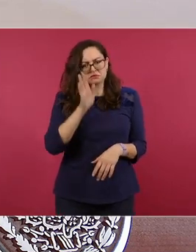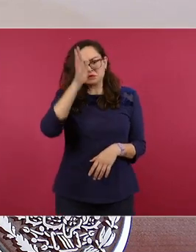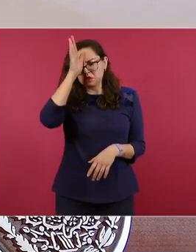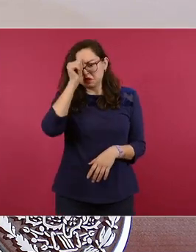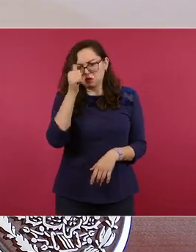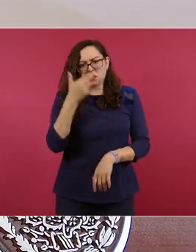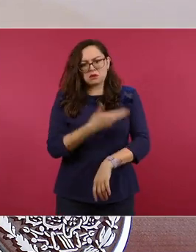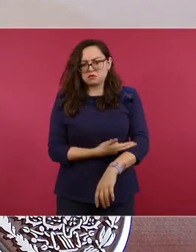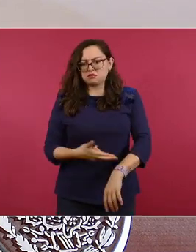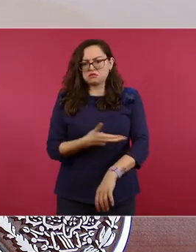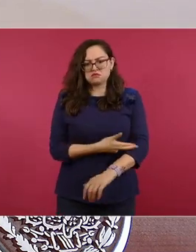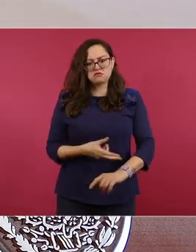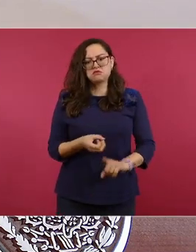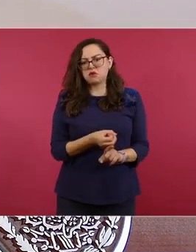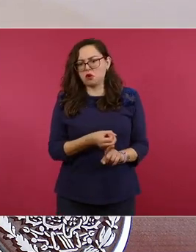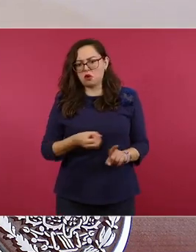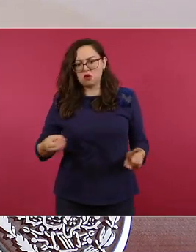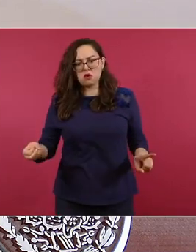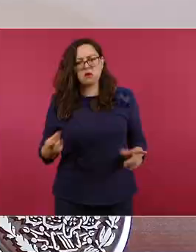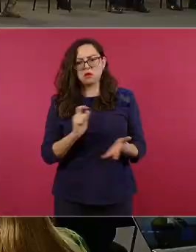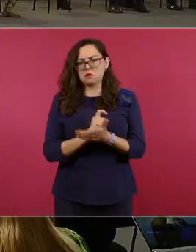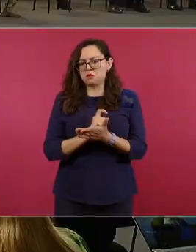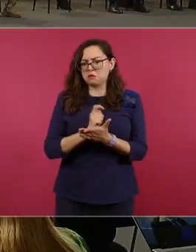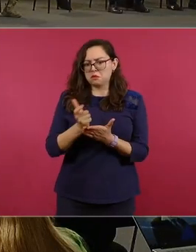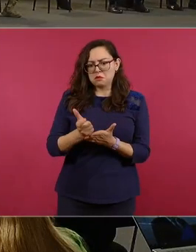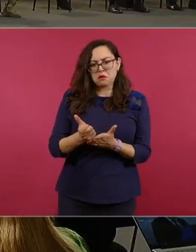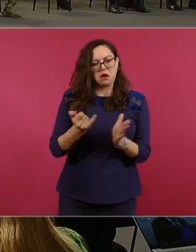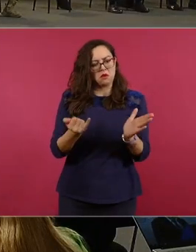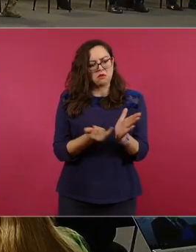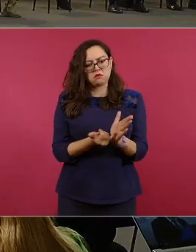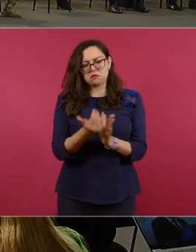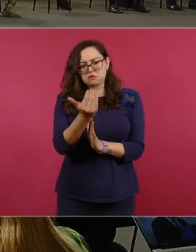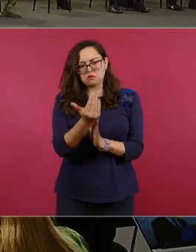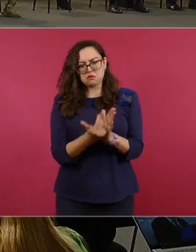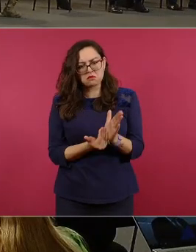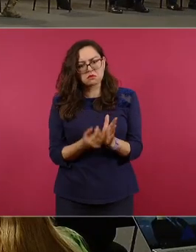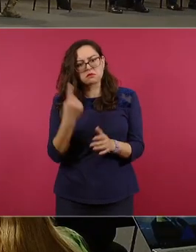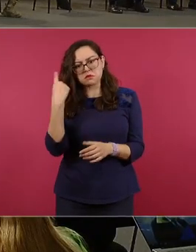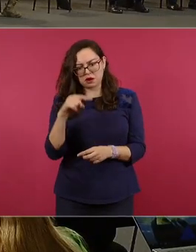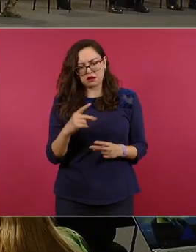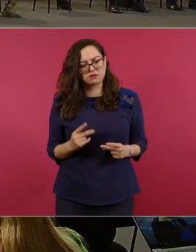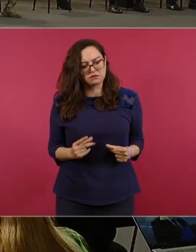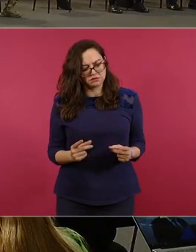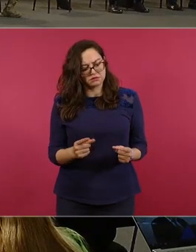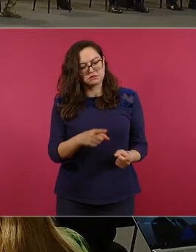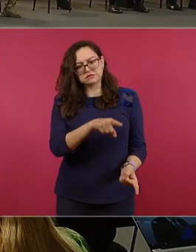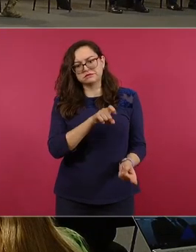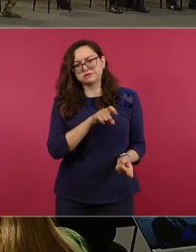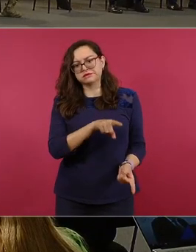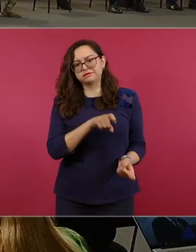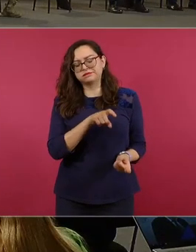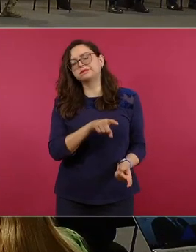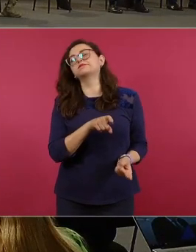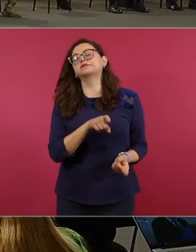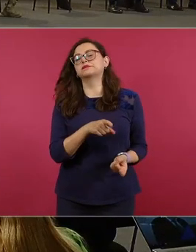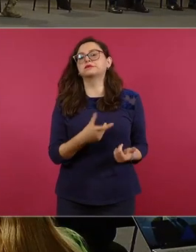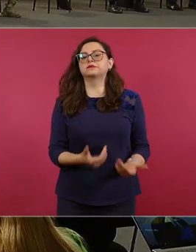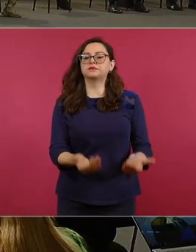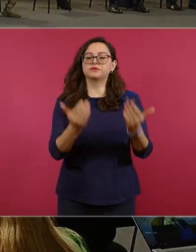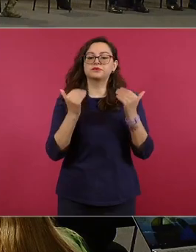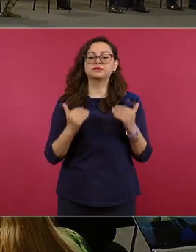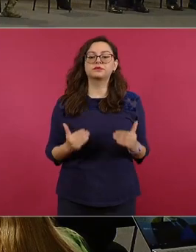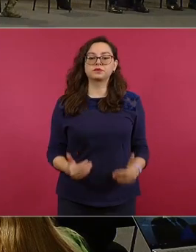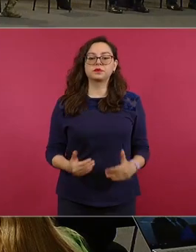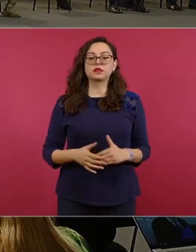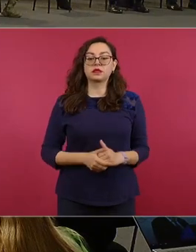y cobranza para disminuir el monto de la cartera vencida y agilizar su recuperación. La que sigue, por favor. En los